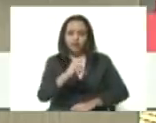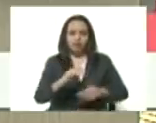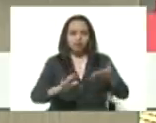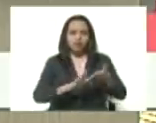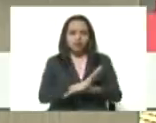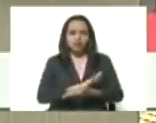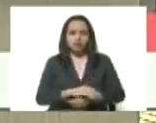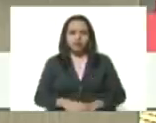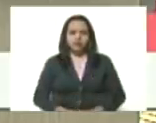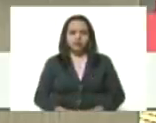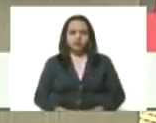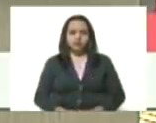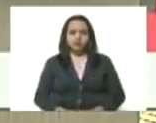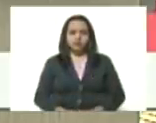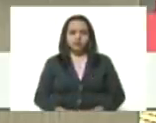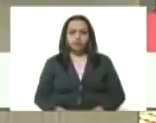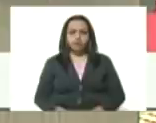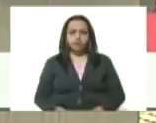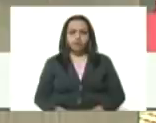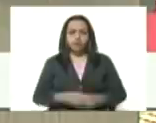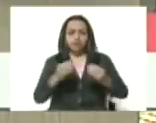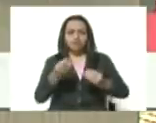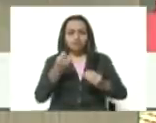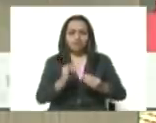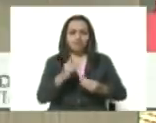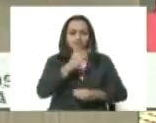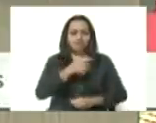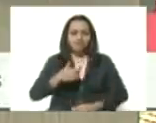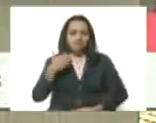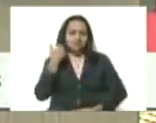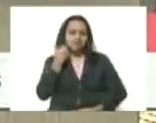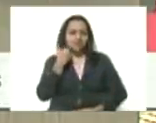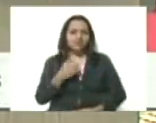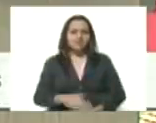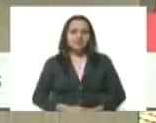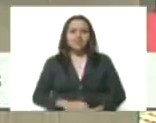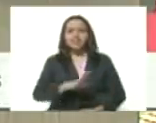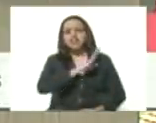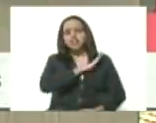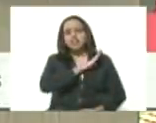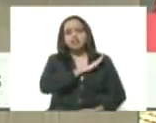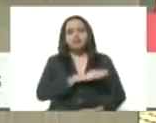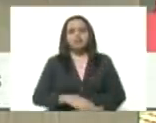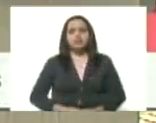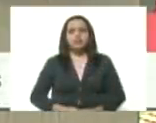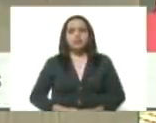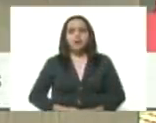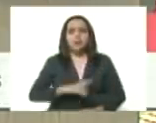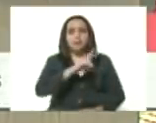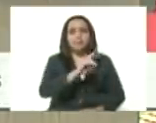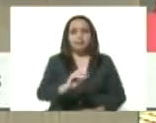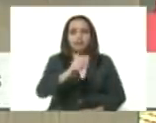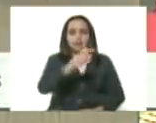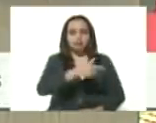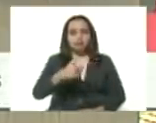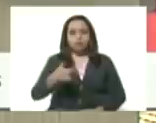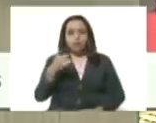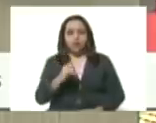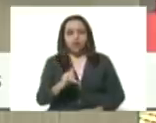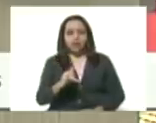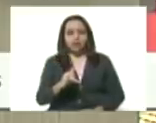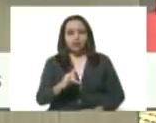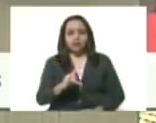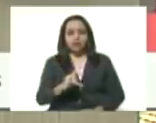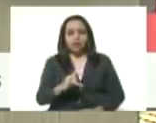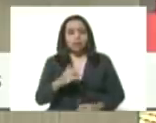la condición en que se encuentran nuestros pacientes. Tenemos 20 pacientes en estado